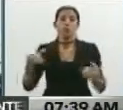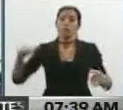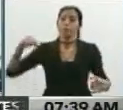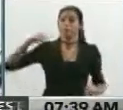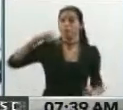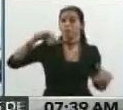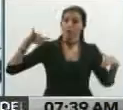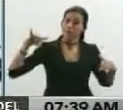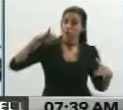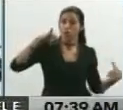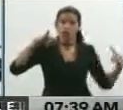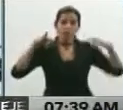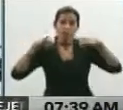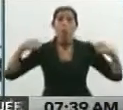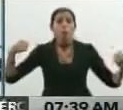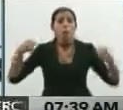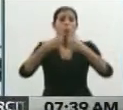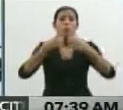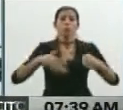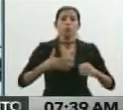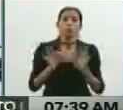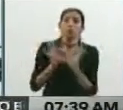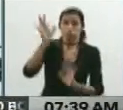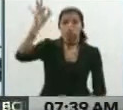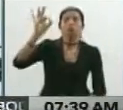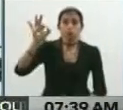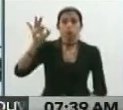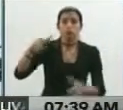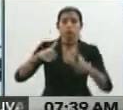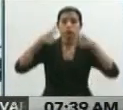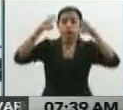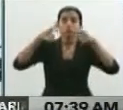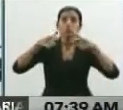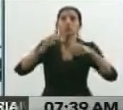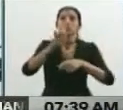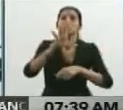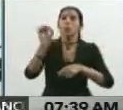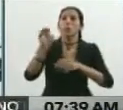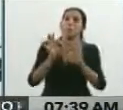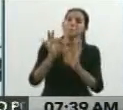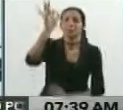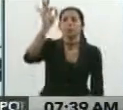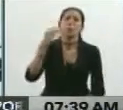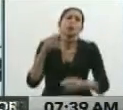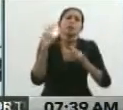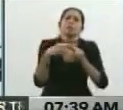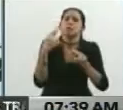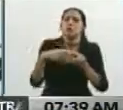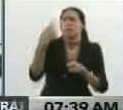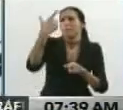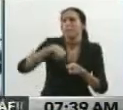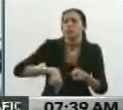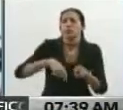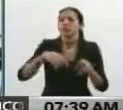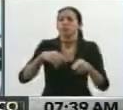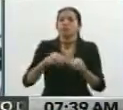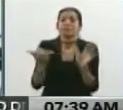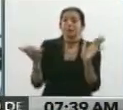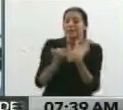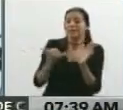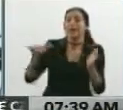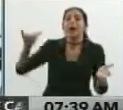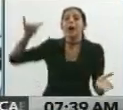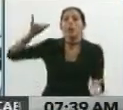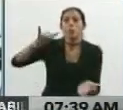a unas altitudes por encima de los 150 metros de octubre pues imagínate que un niño imagínate que un operador esté cerca de un aeropuerto pero otro ocasionó un accidente